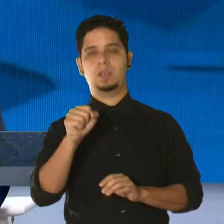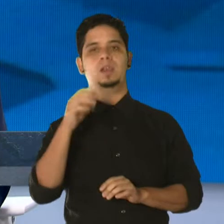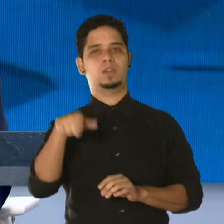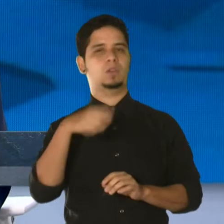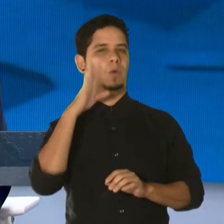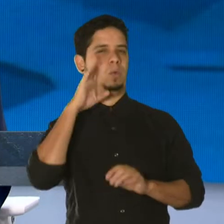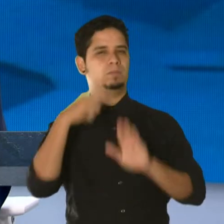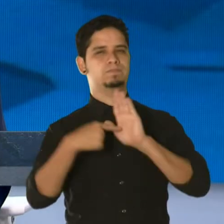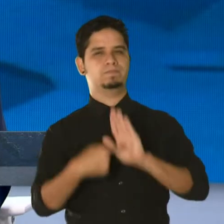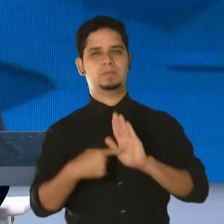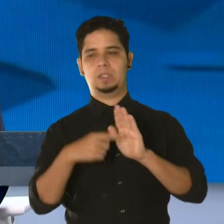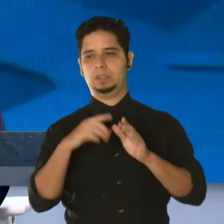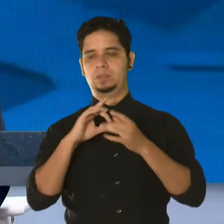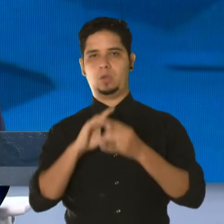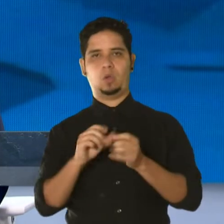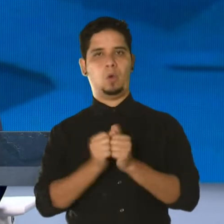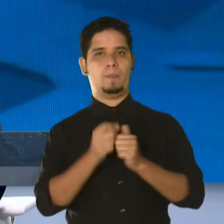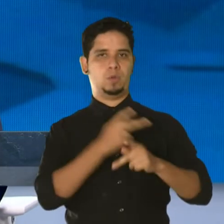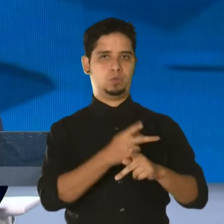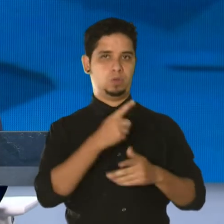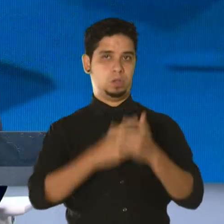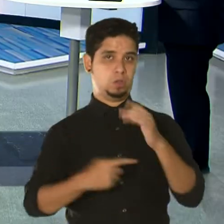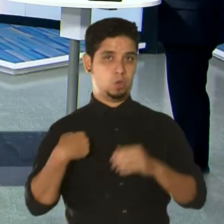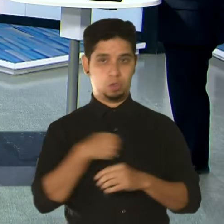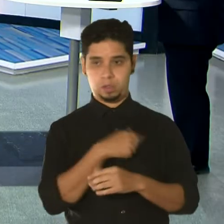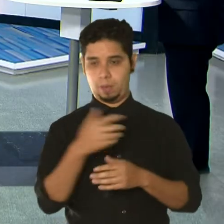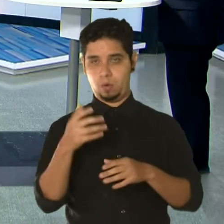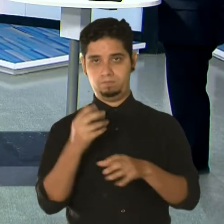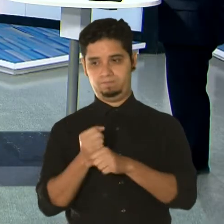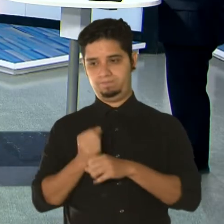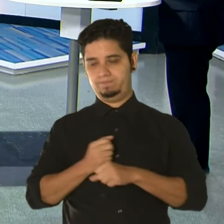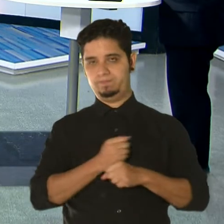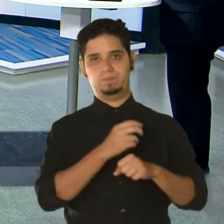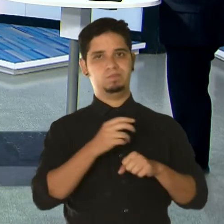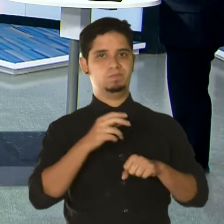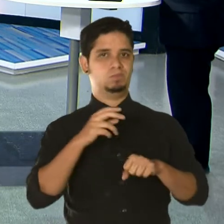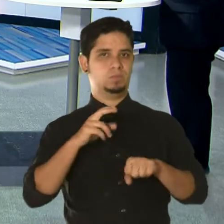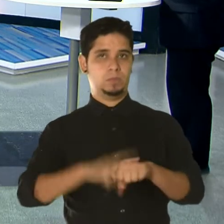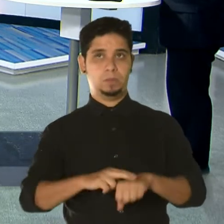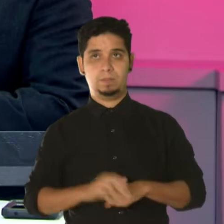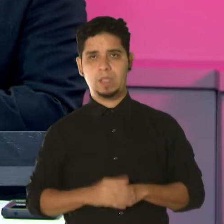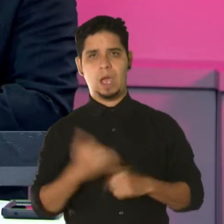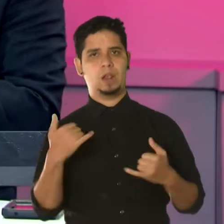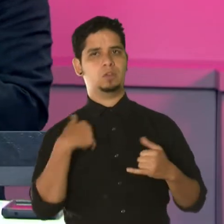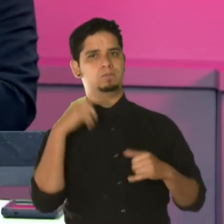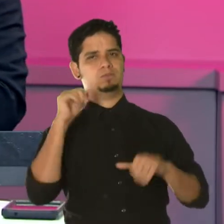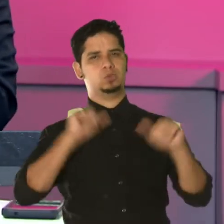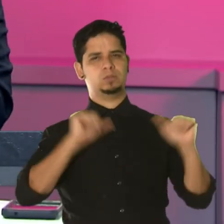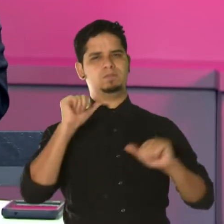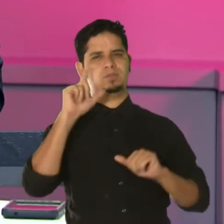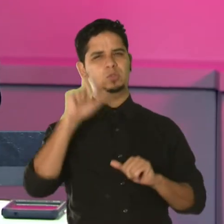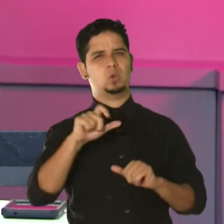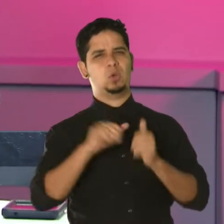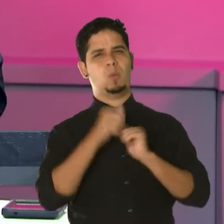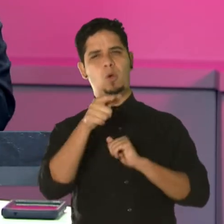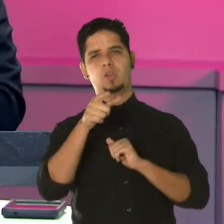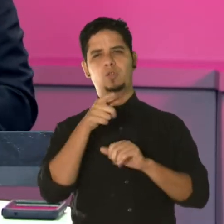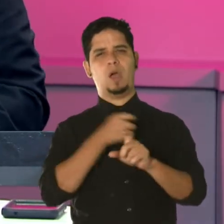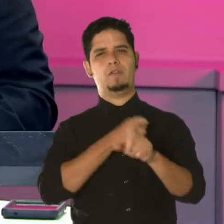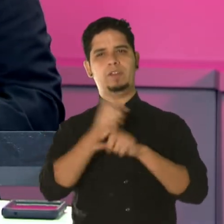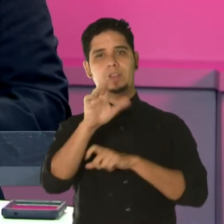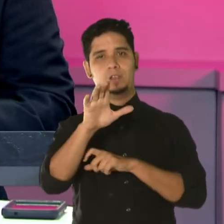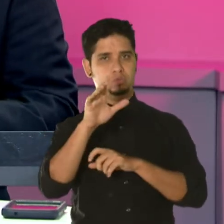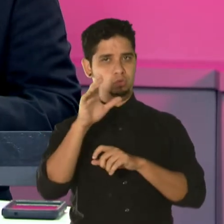reflejar en los productos y servicios que estamos adquiriendo como consumidores. Entonces le pregunto, ¿cómo eso altera la proyección de ustedes los